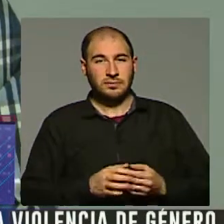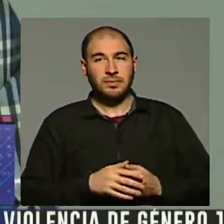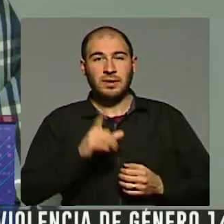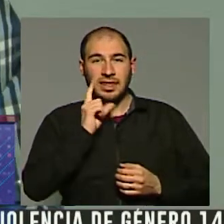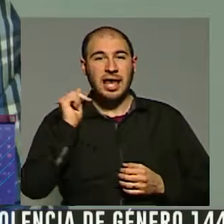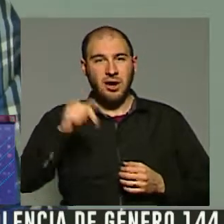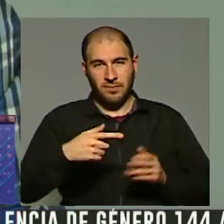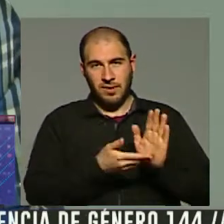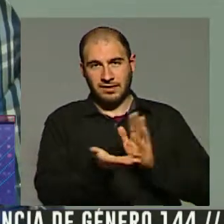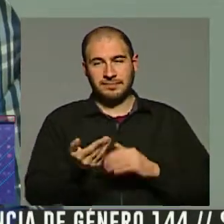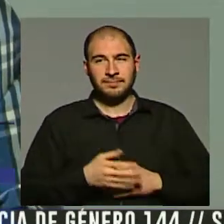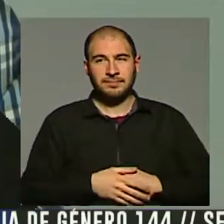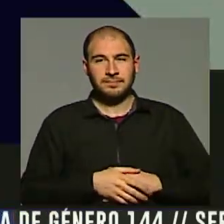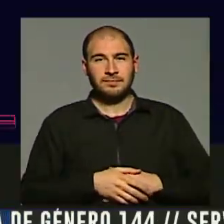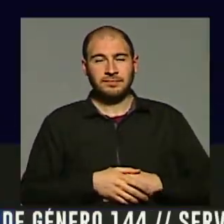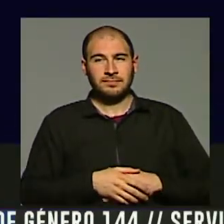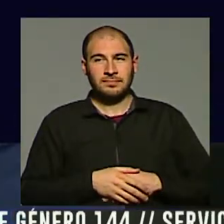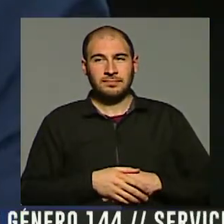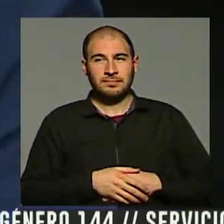el día de hoy. Lo compartimos con ustedes.